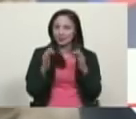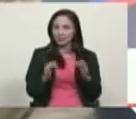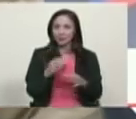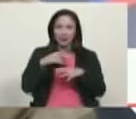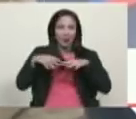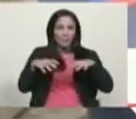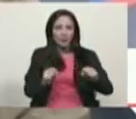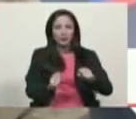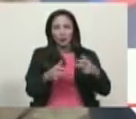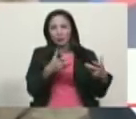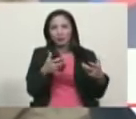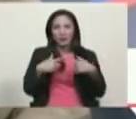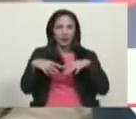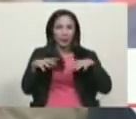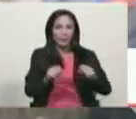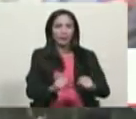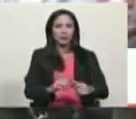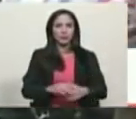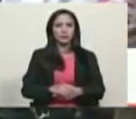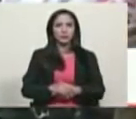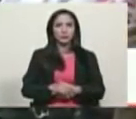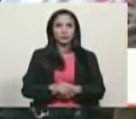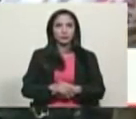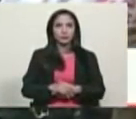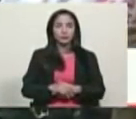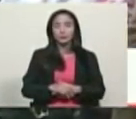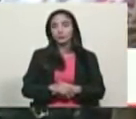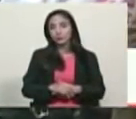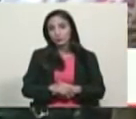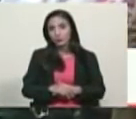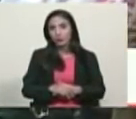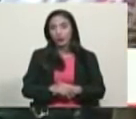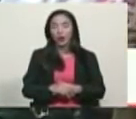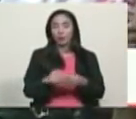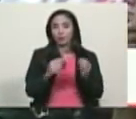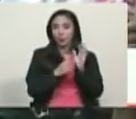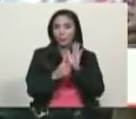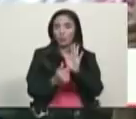invasión y de guerra. De allí surgió la doctrina Estrada